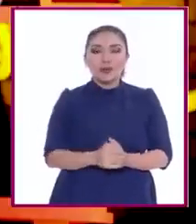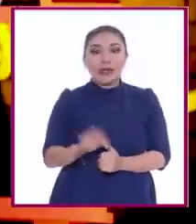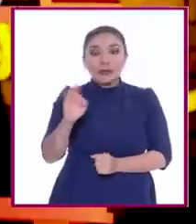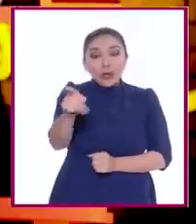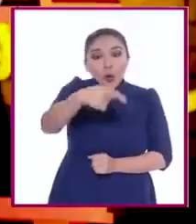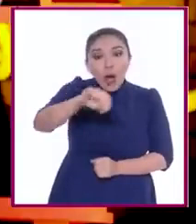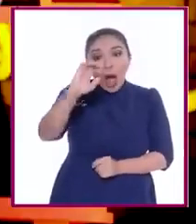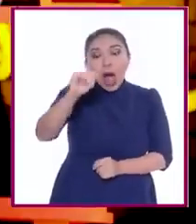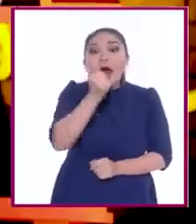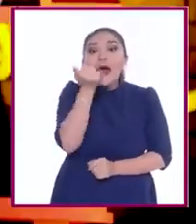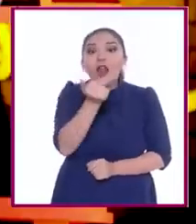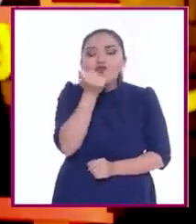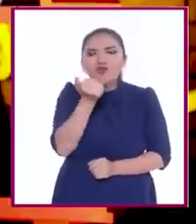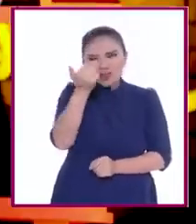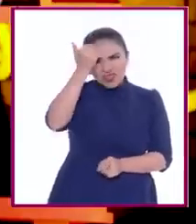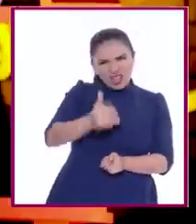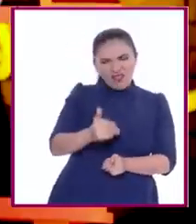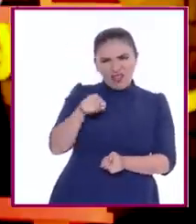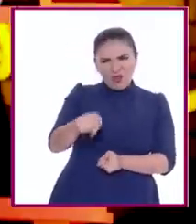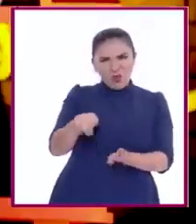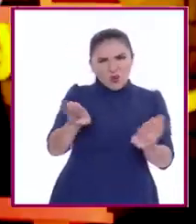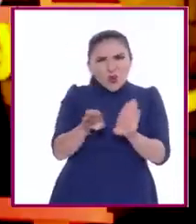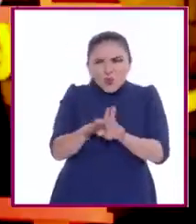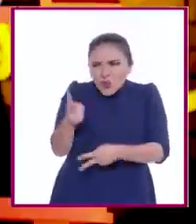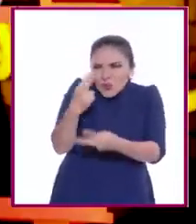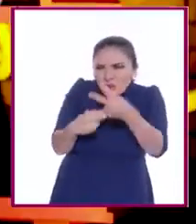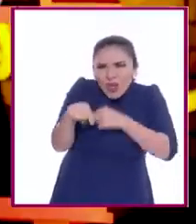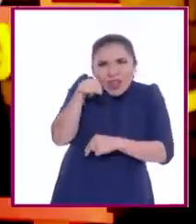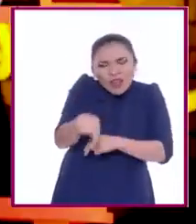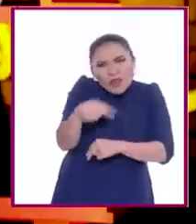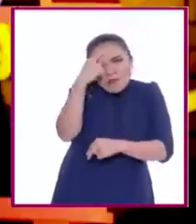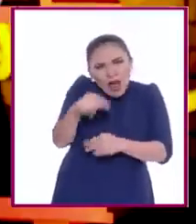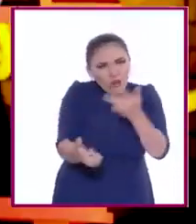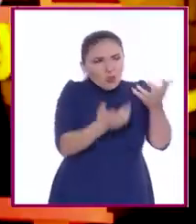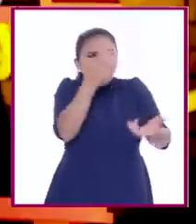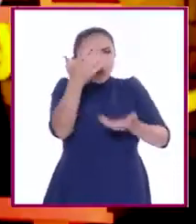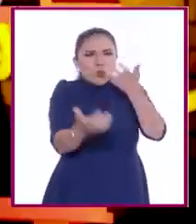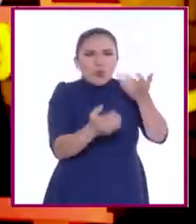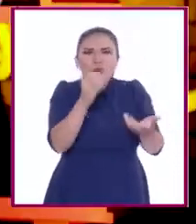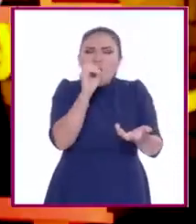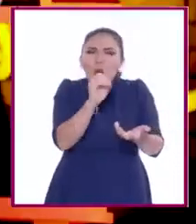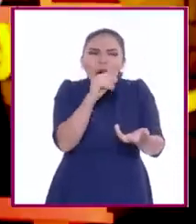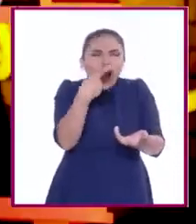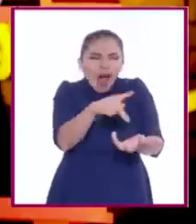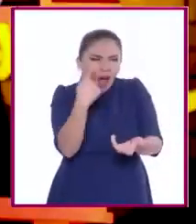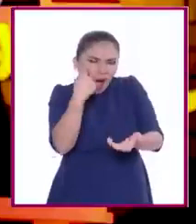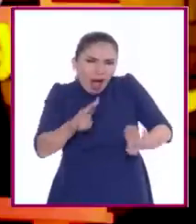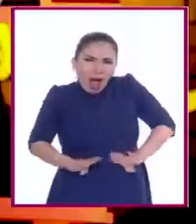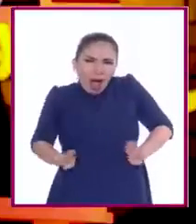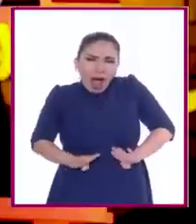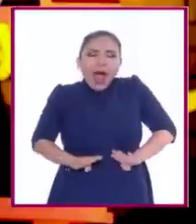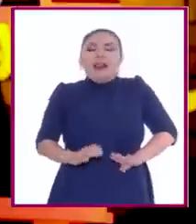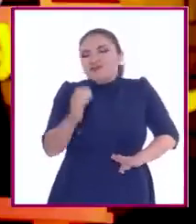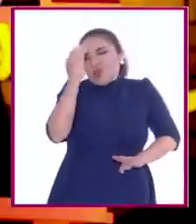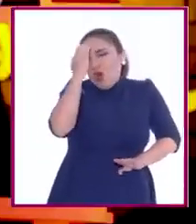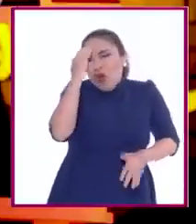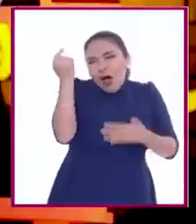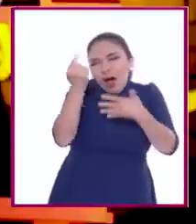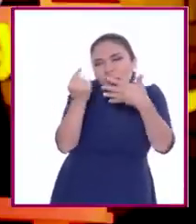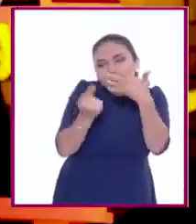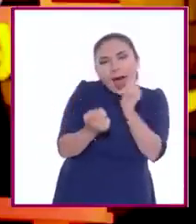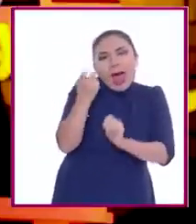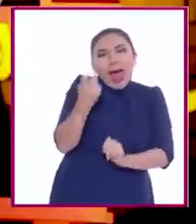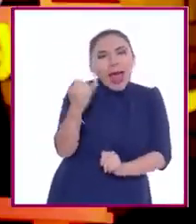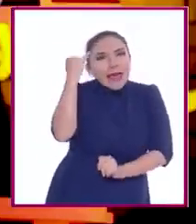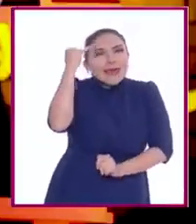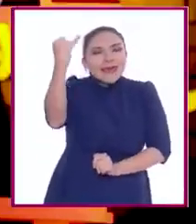si el estudiante sabe cómo se provoca el fuego o la combustión, también tiene elementos, o